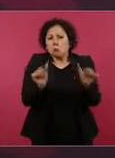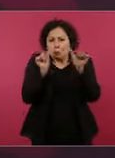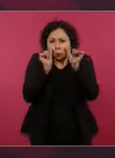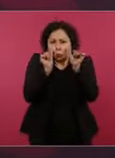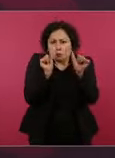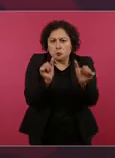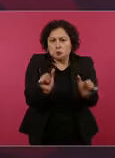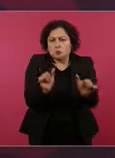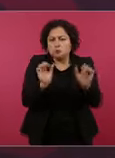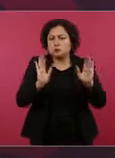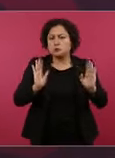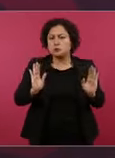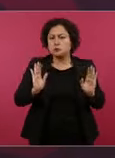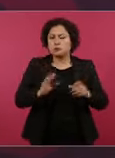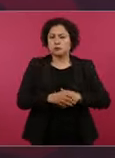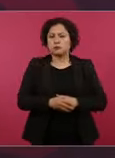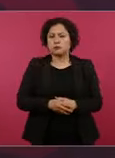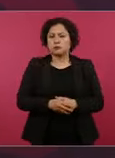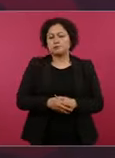esto es